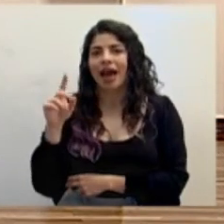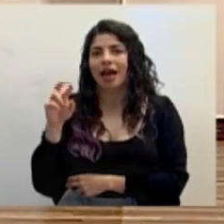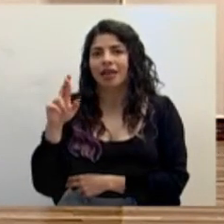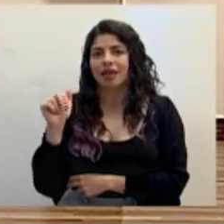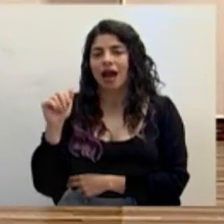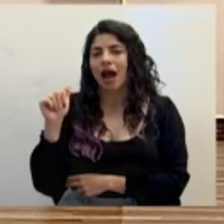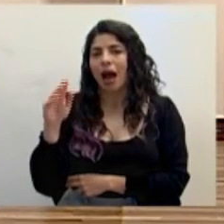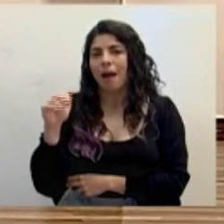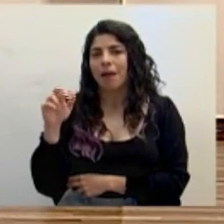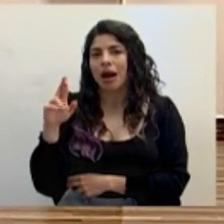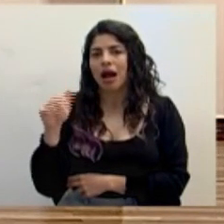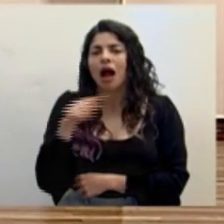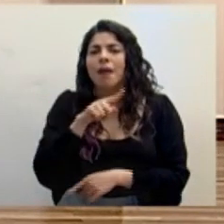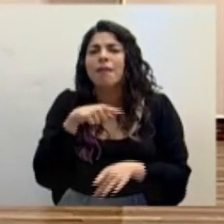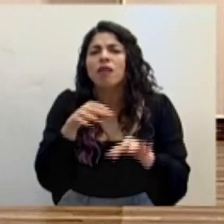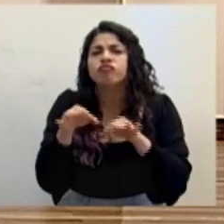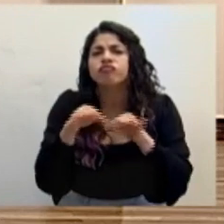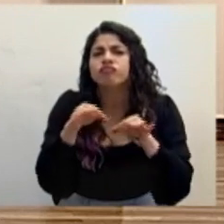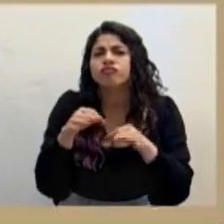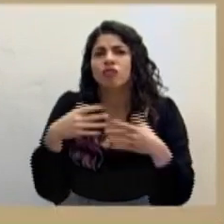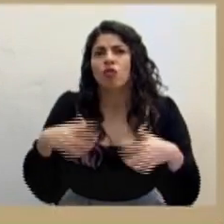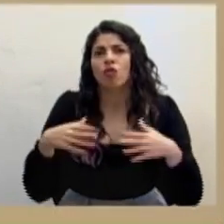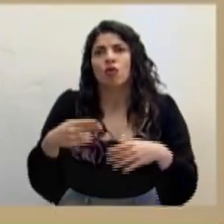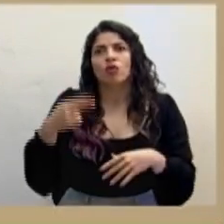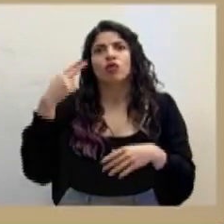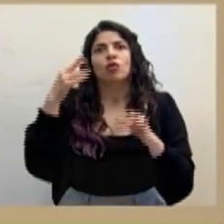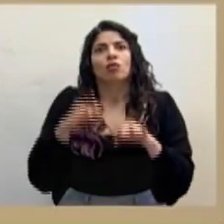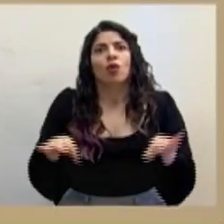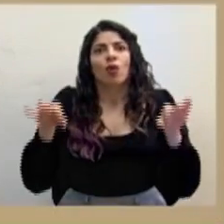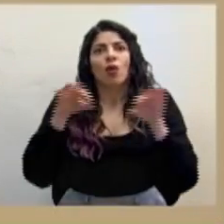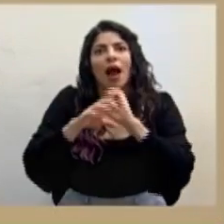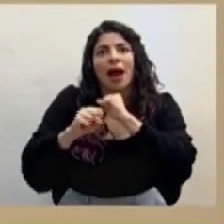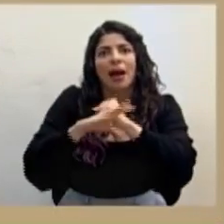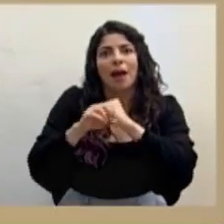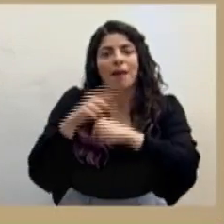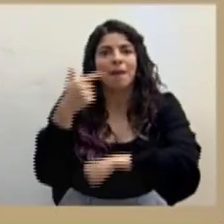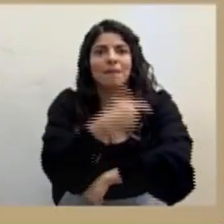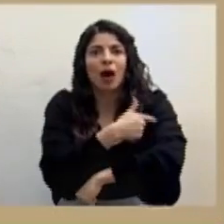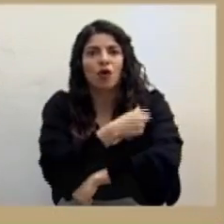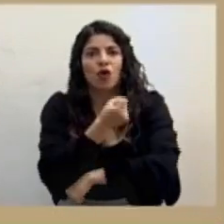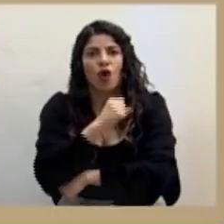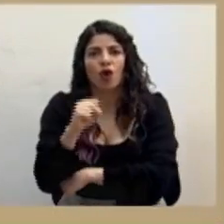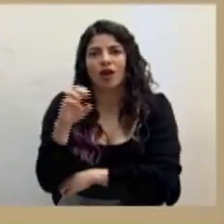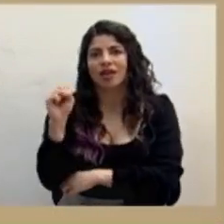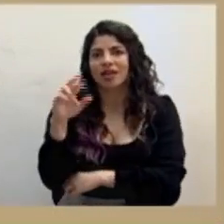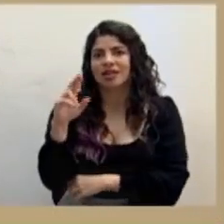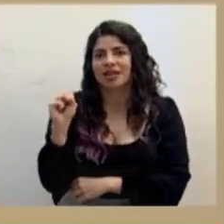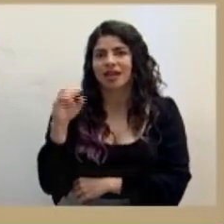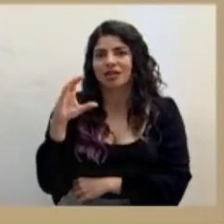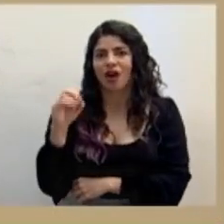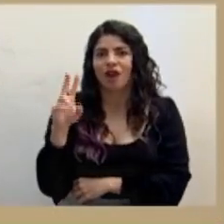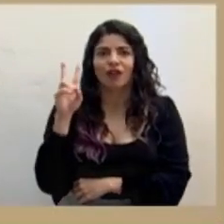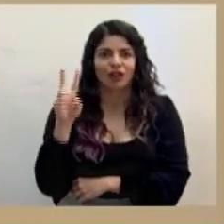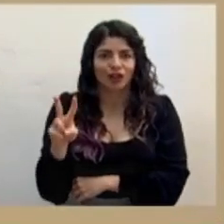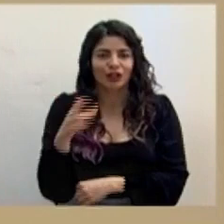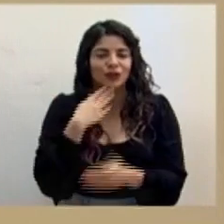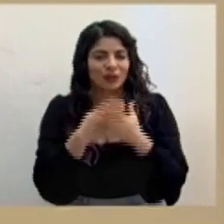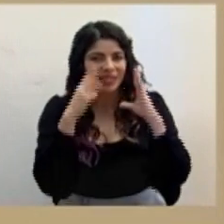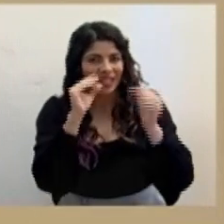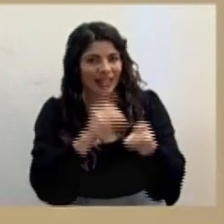nos informará sobre la histórica campaña de vacunación en contra del SARS-CoV-2. Muy buenas tardes, doctora